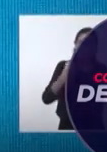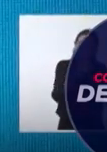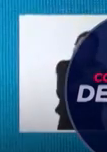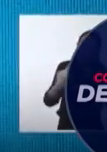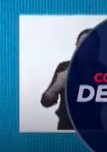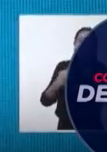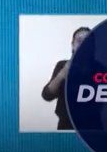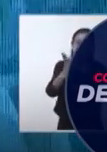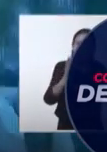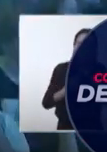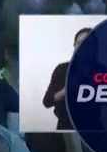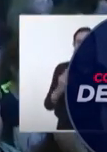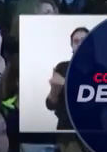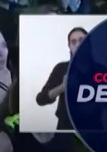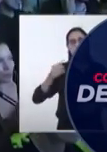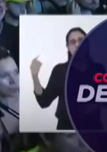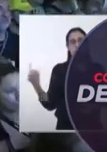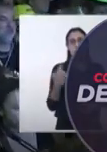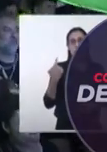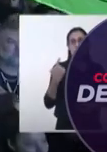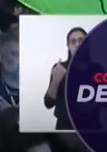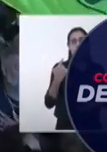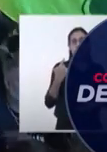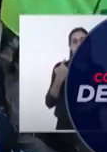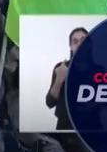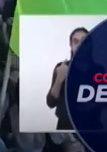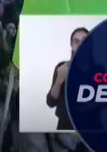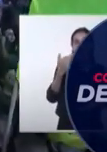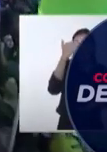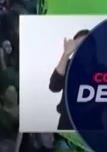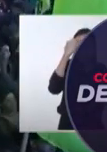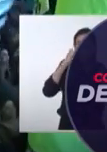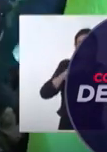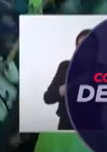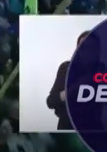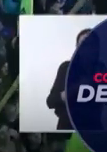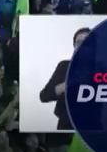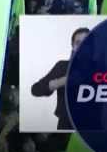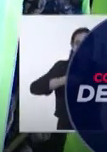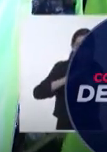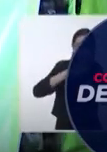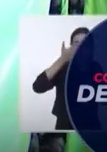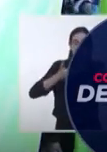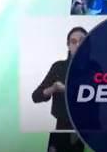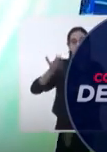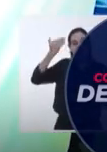encontramos básicamente es que las estructuras del peronismo finalmente jugaron. Y en segundo